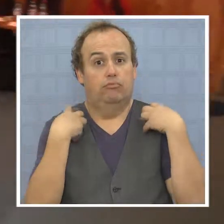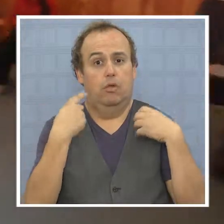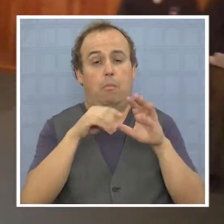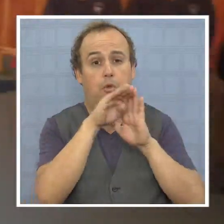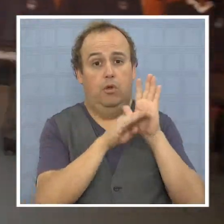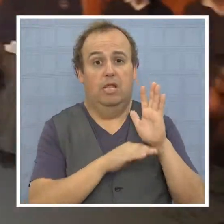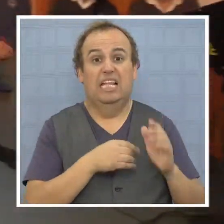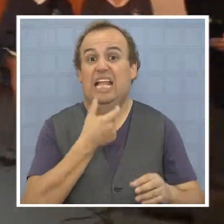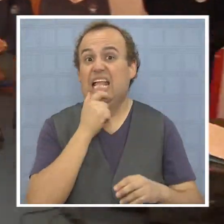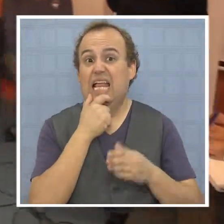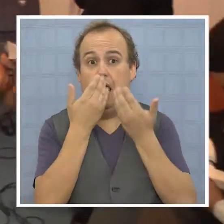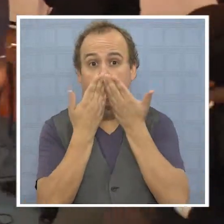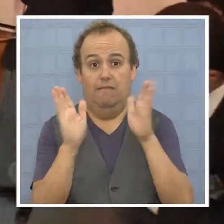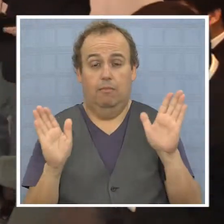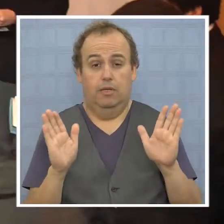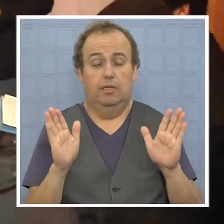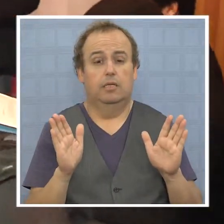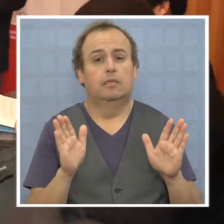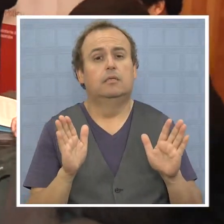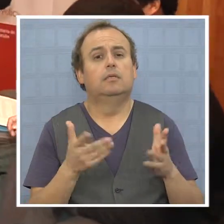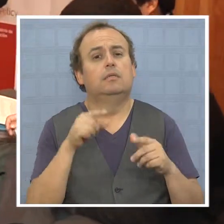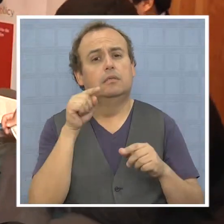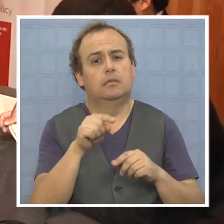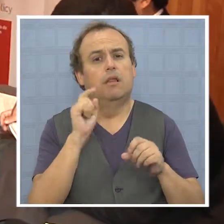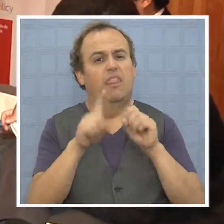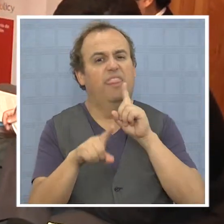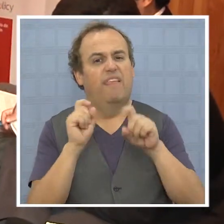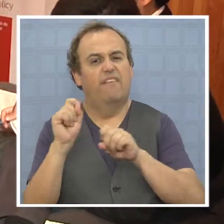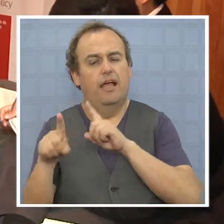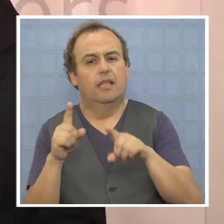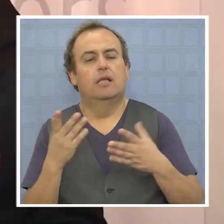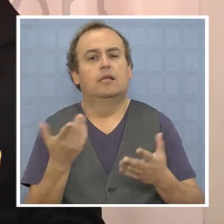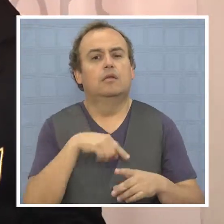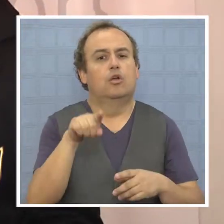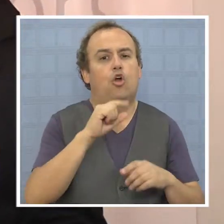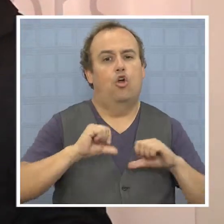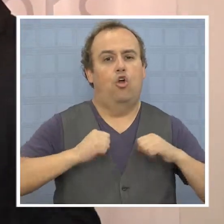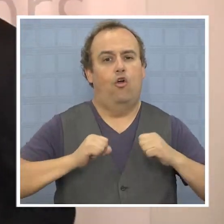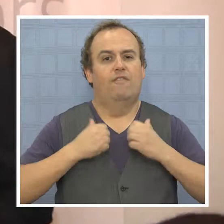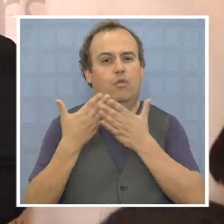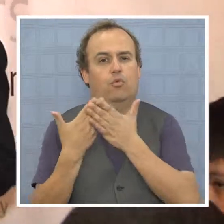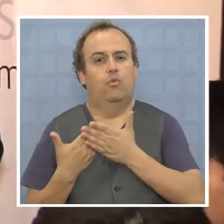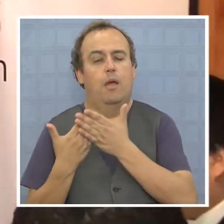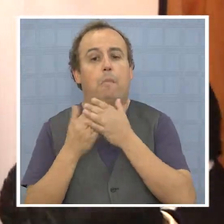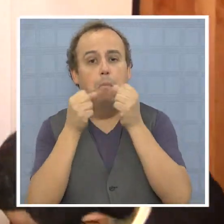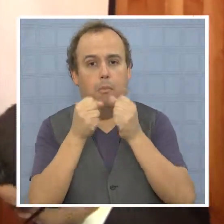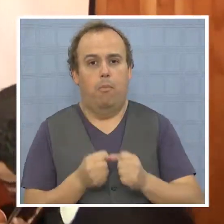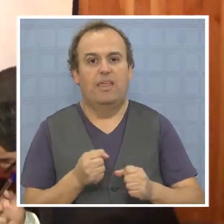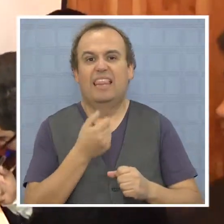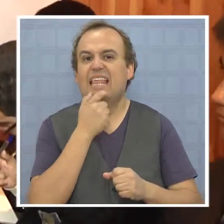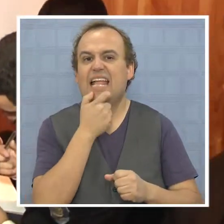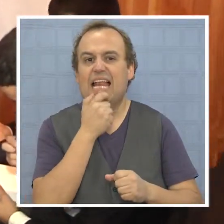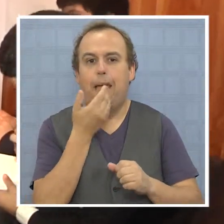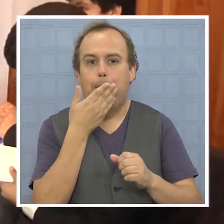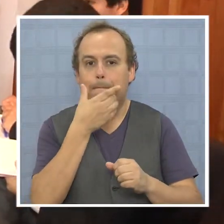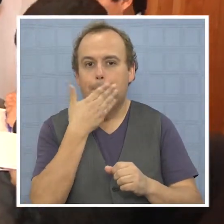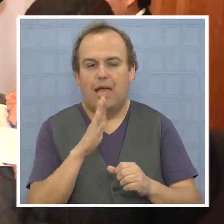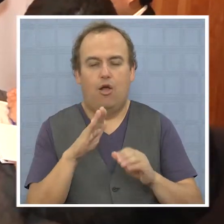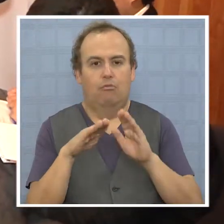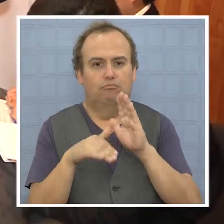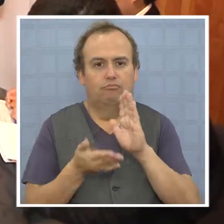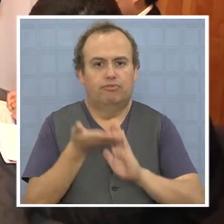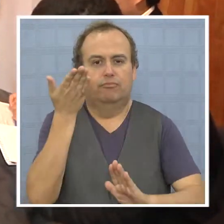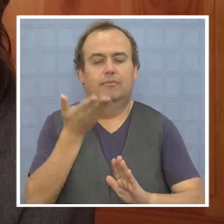Inglés Abre Puertas agregó que a través de los debates, los jóvenes estudiantes lograrán mejorar su nivel de inglés. Nosotros tenemos cada año